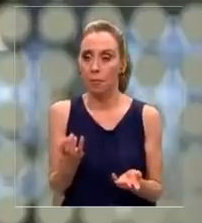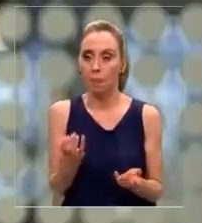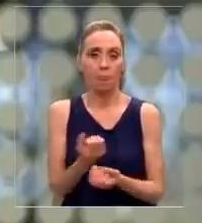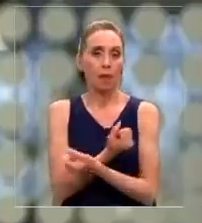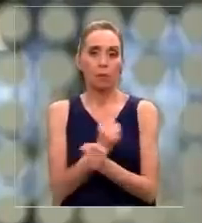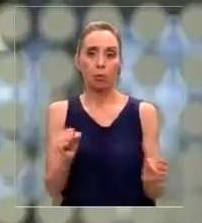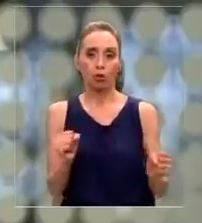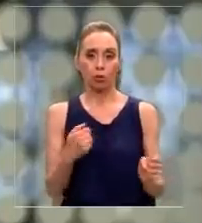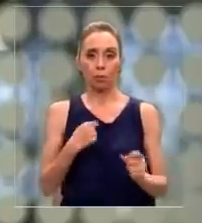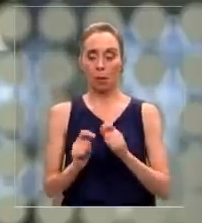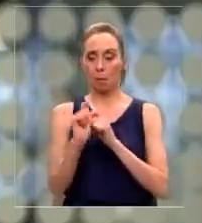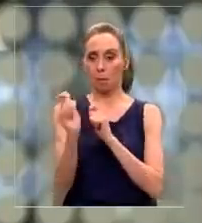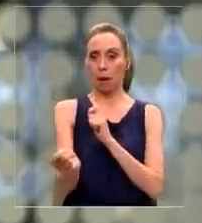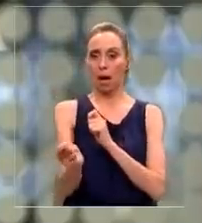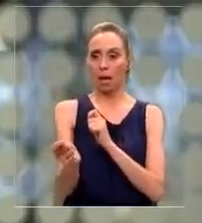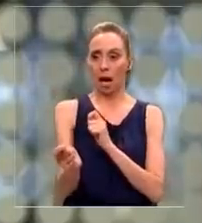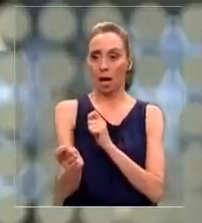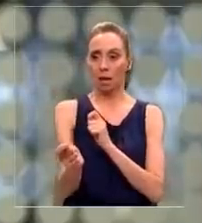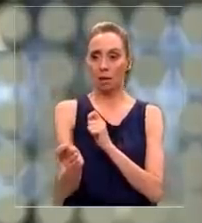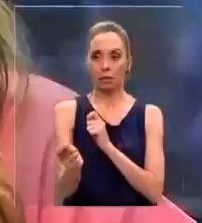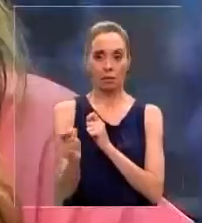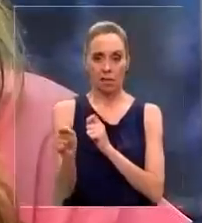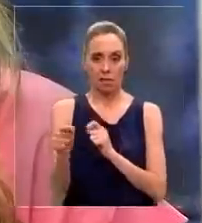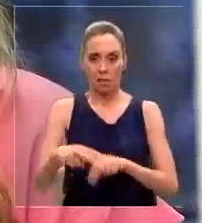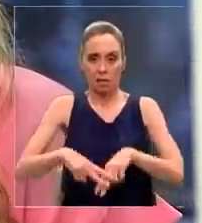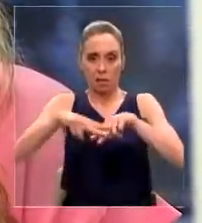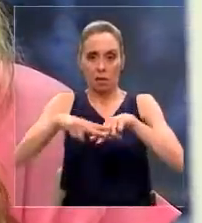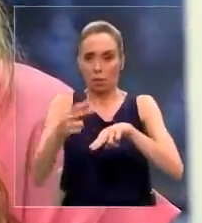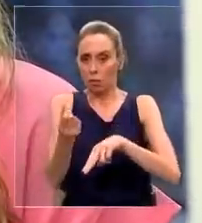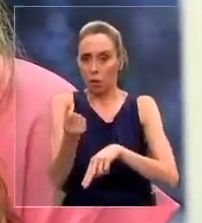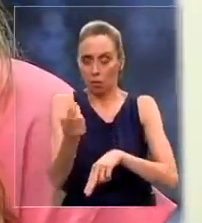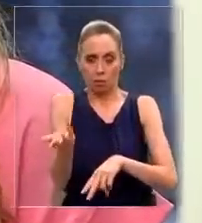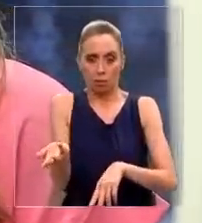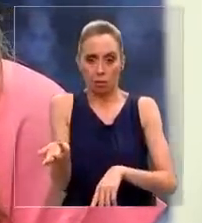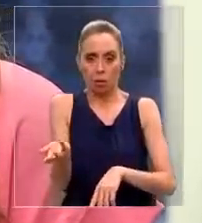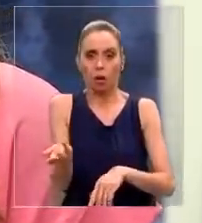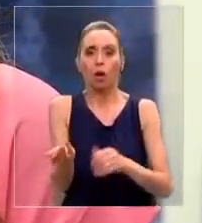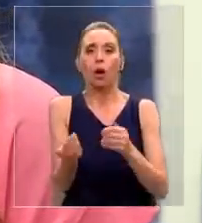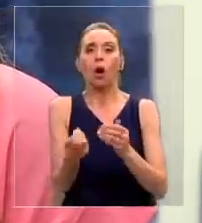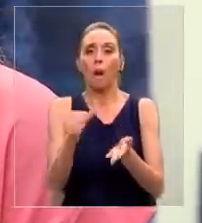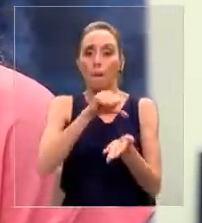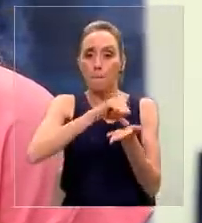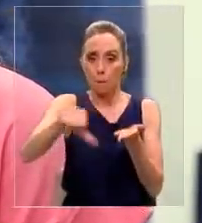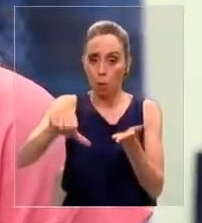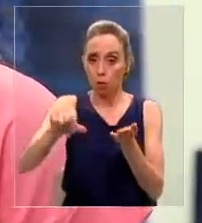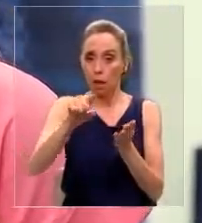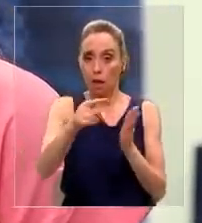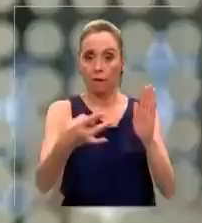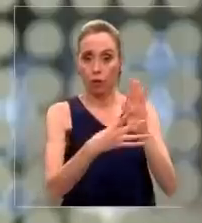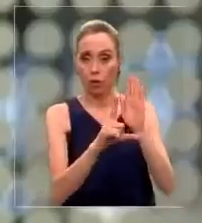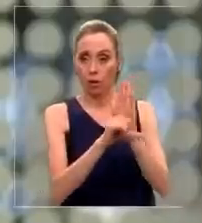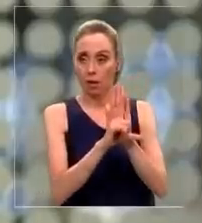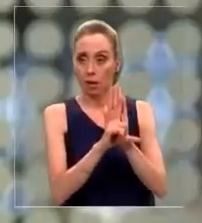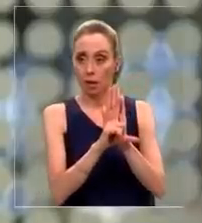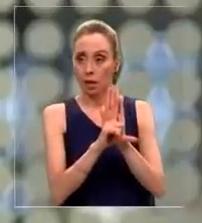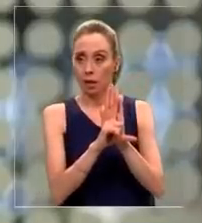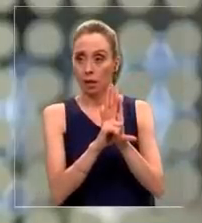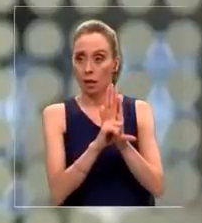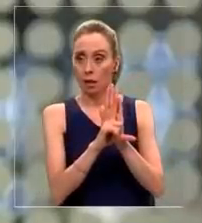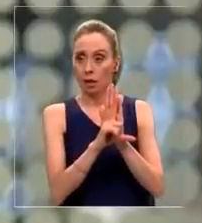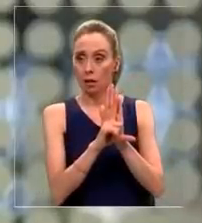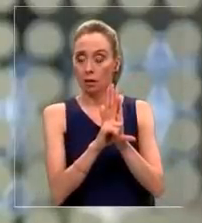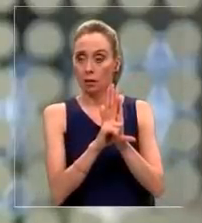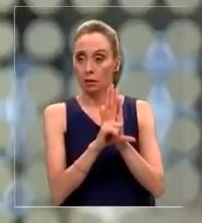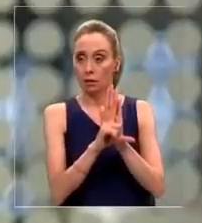es imposible para mí pagar algo así. Se supone que cualquier multa asociada a un delito